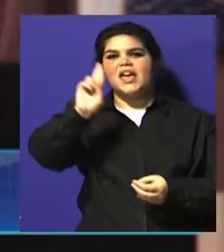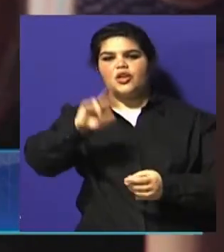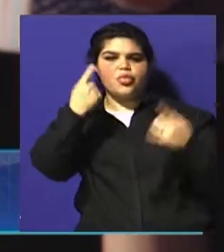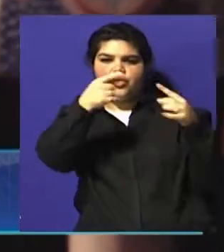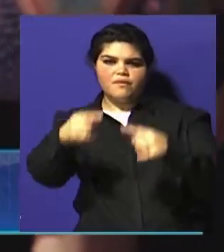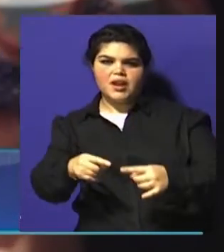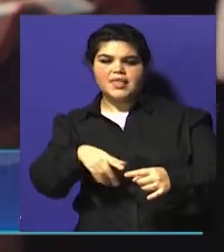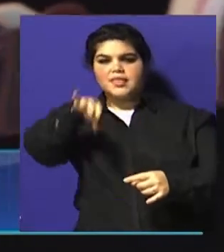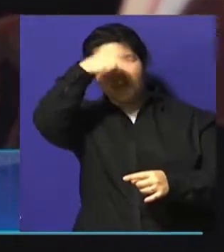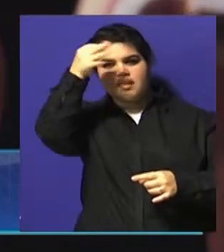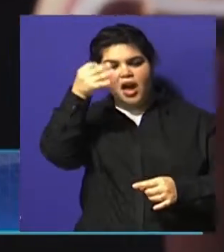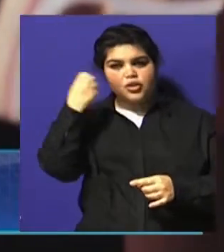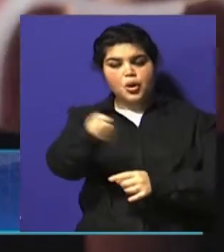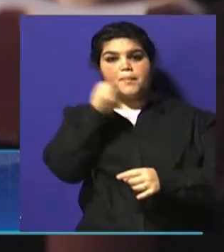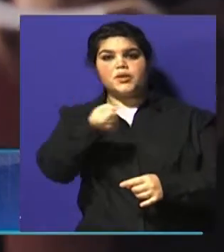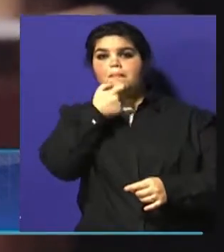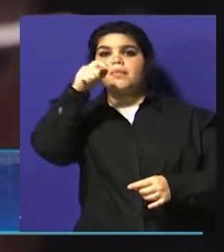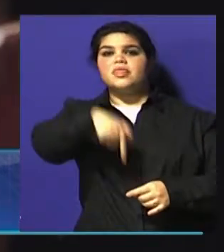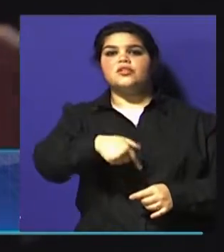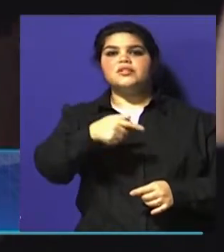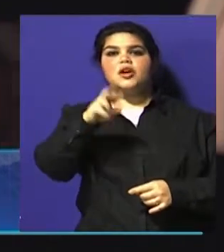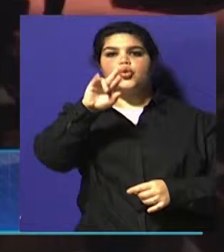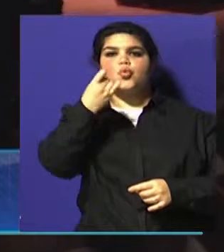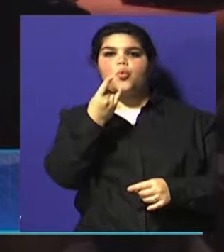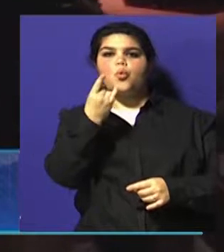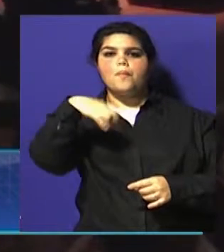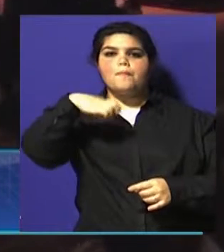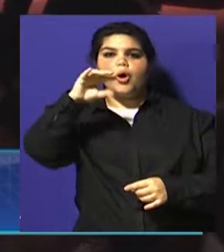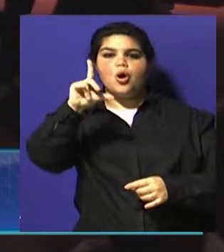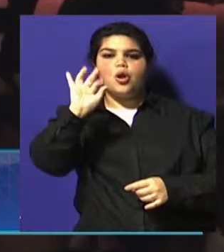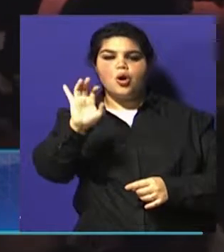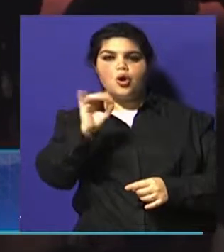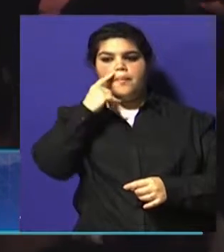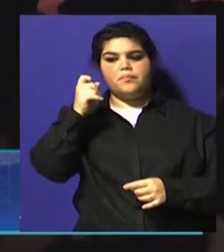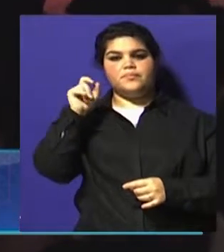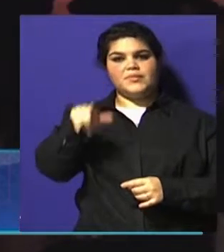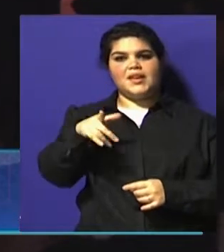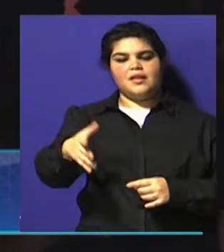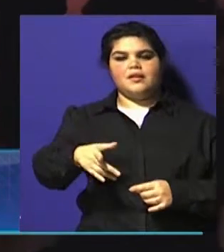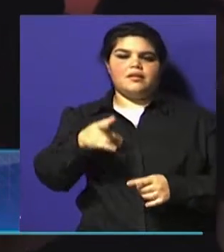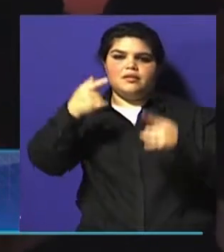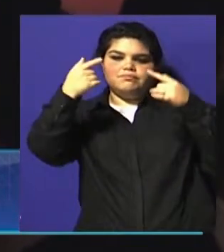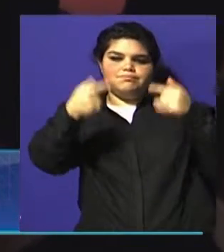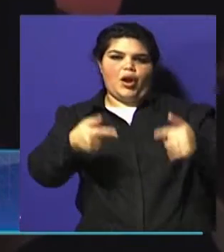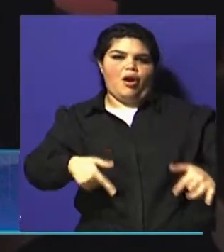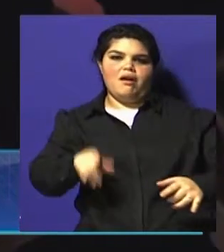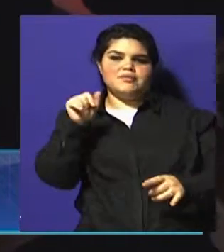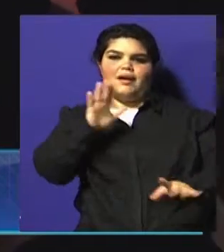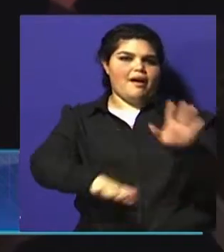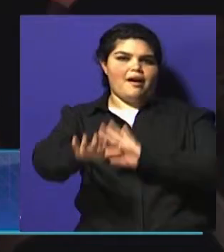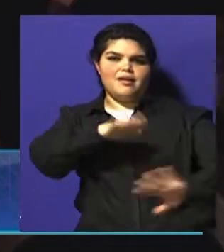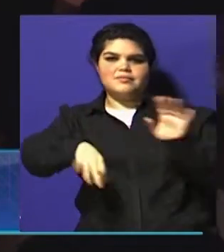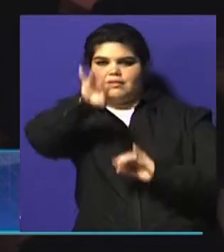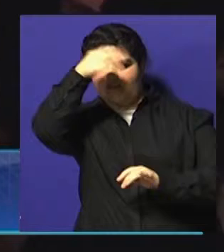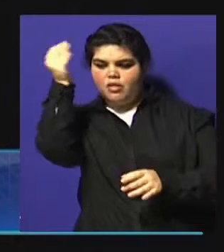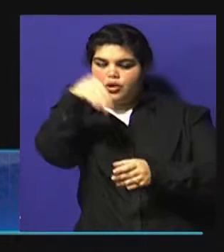hacedores teatrales, y por Mendoza fue Vilma Rúpolo quien se llevó este premio, la actriz, directora, coreógrafa y bailarina. Y fíjate qué